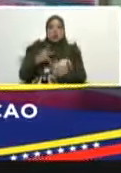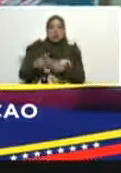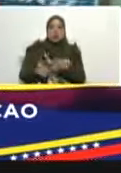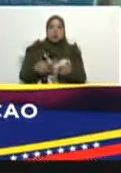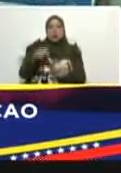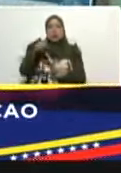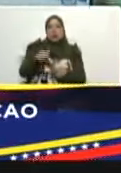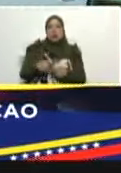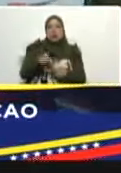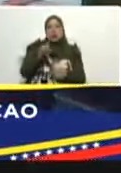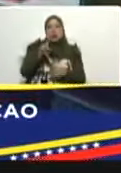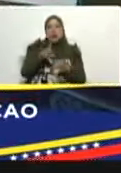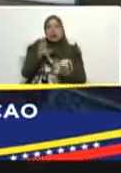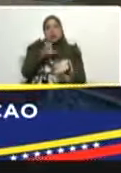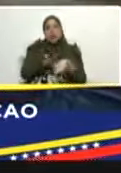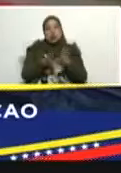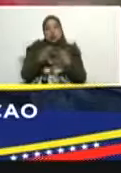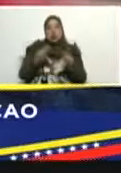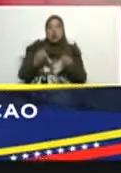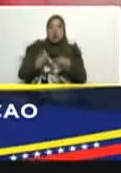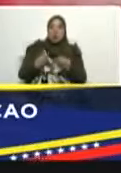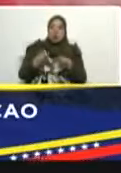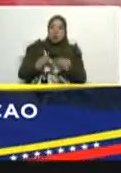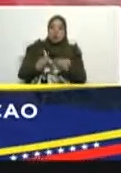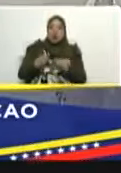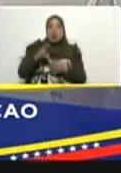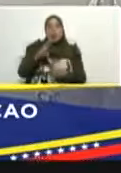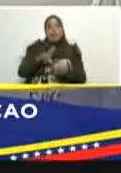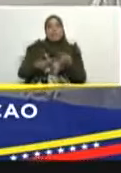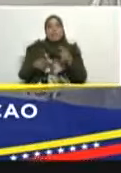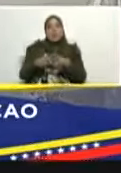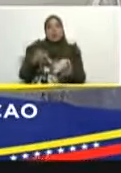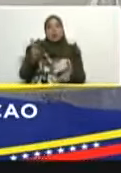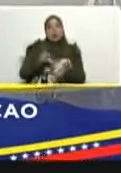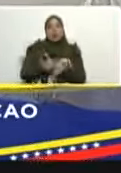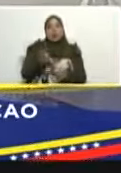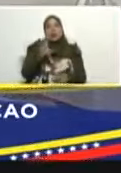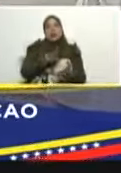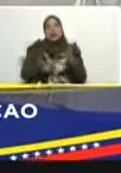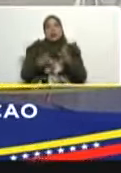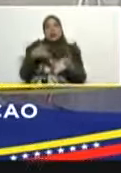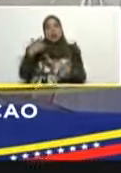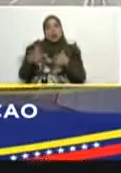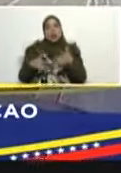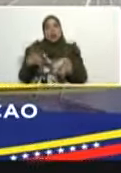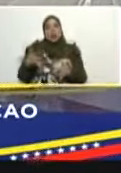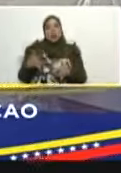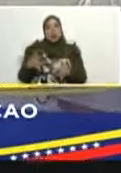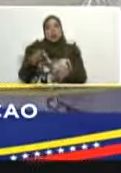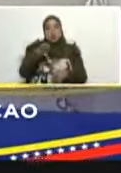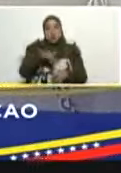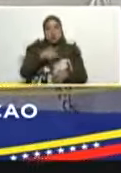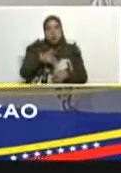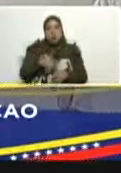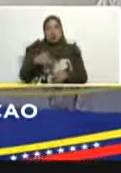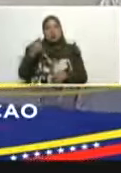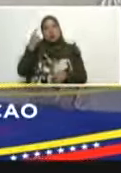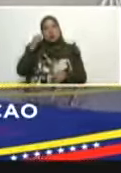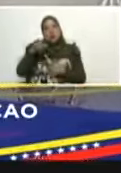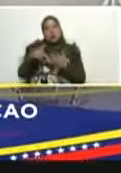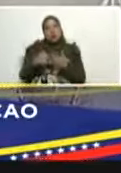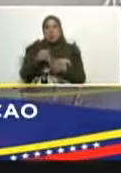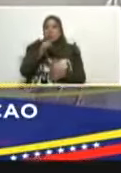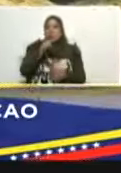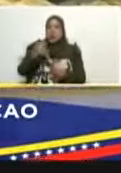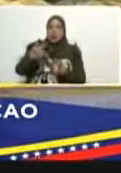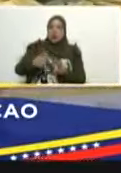que hace ciencia para la vida, que hace ciencia para la paz, porque somos ciencia en acción. En este sentido le doy la palabra a nuestra